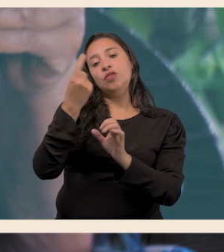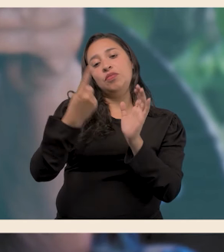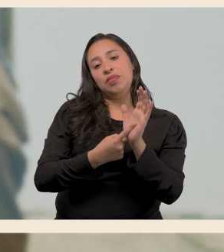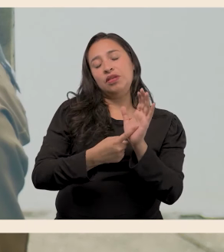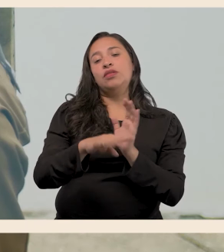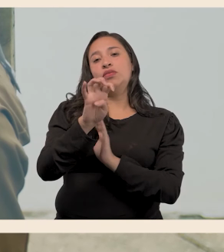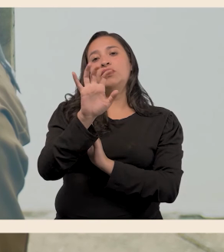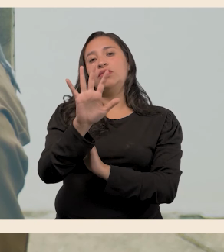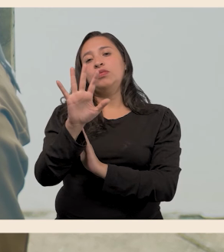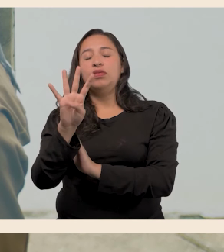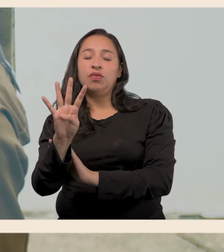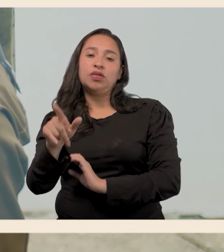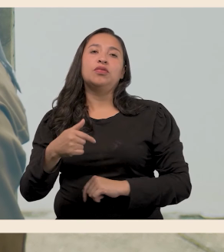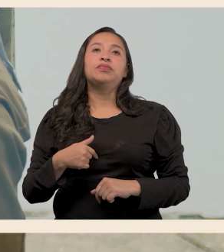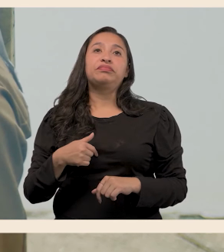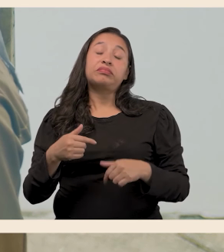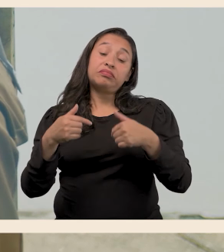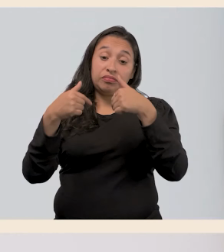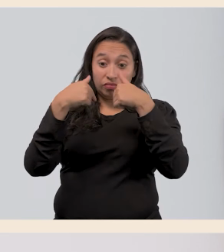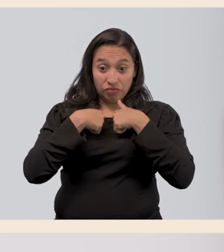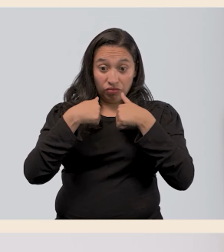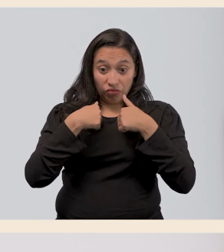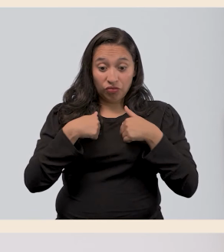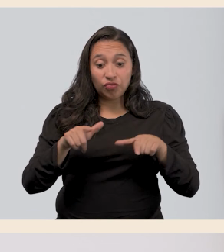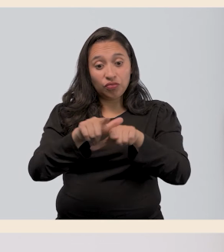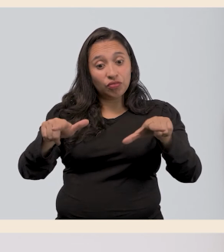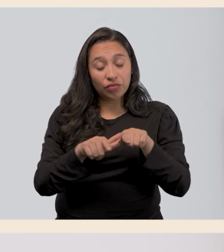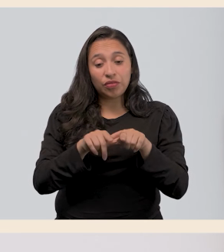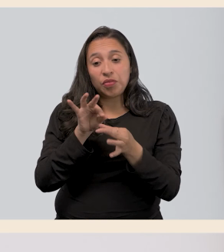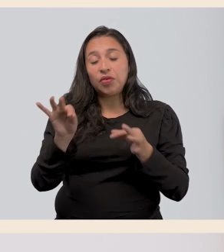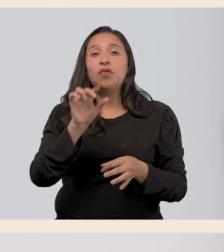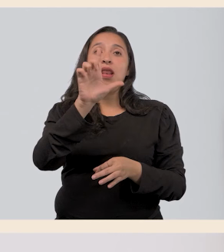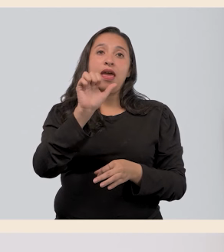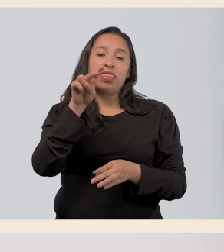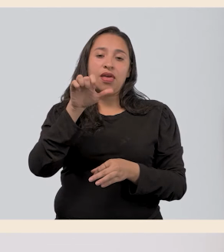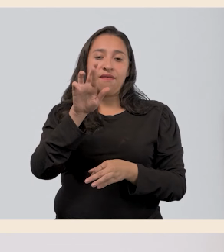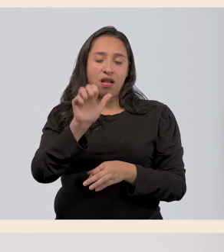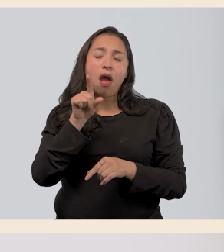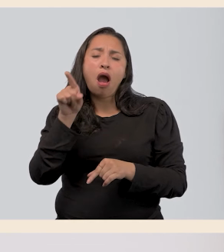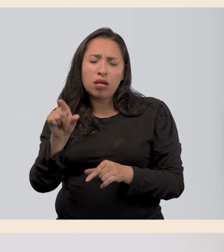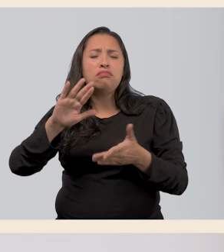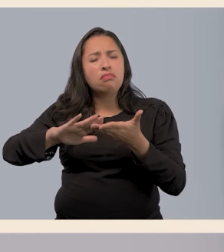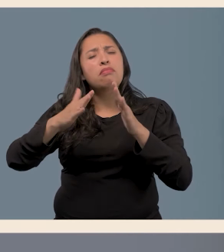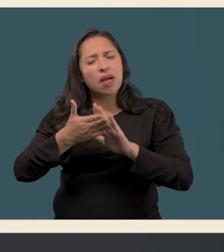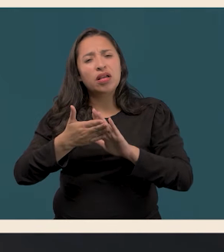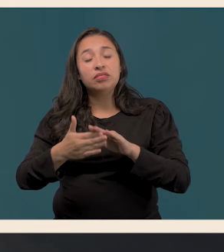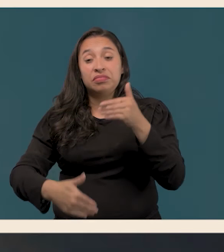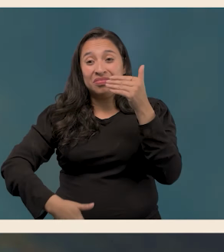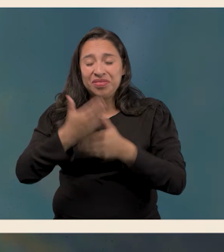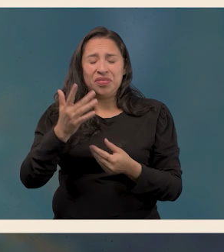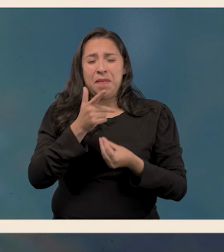En la Gabarra, en ese tiempo, pues, había paz, digamos, hasta que empezó el terrorismo.